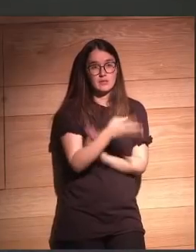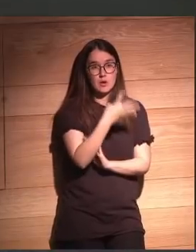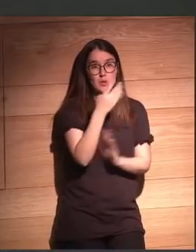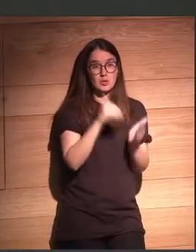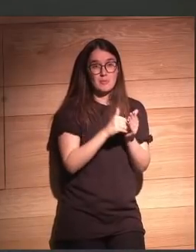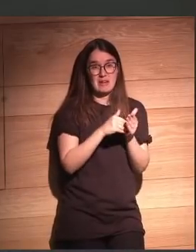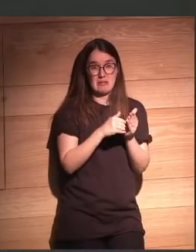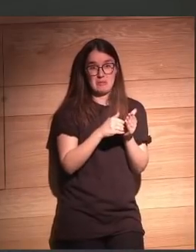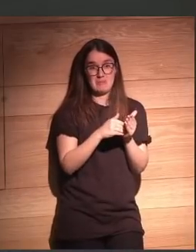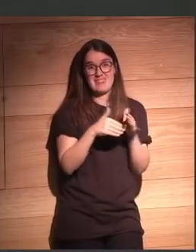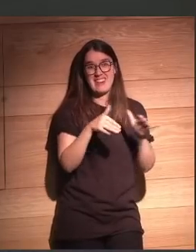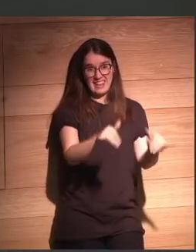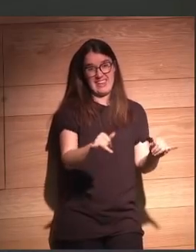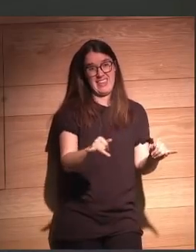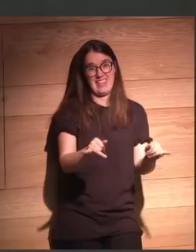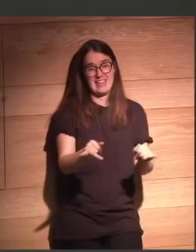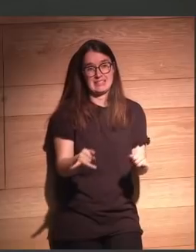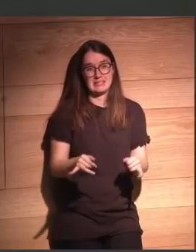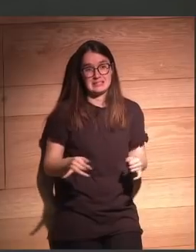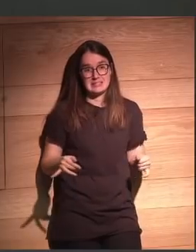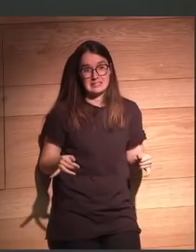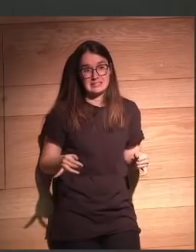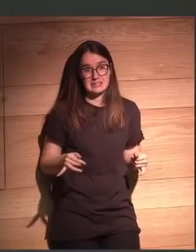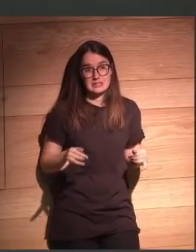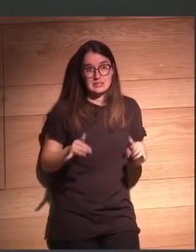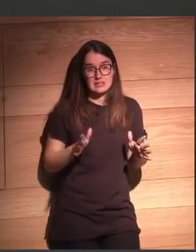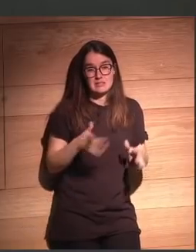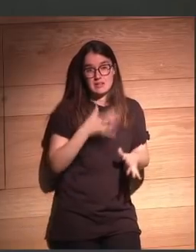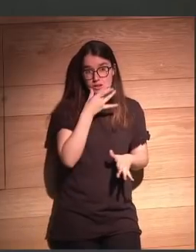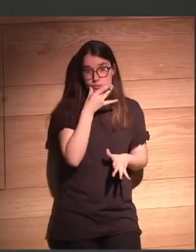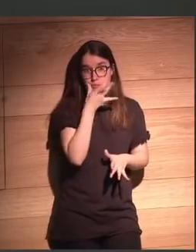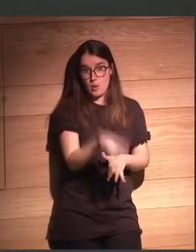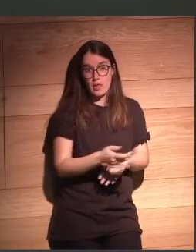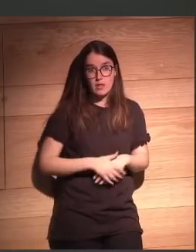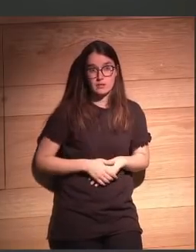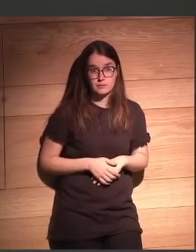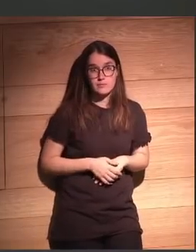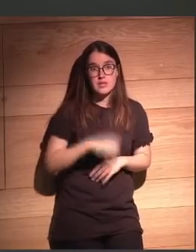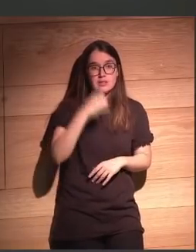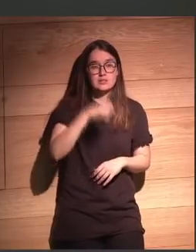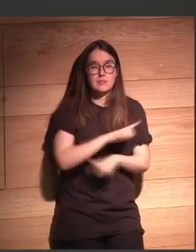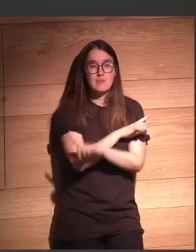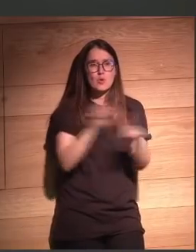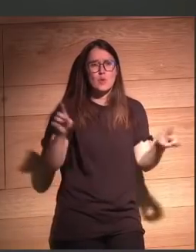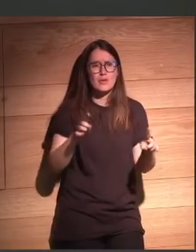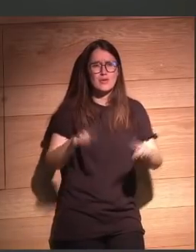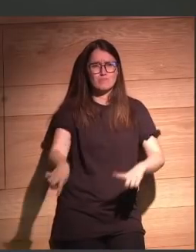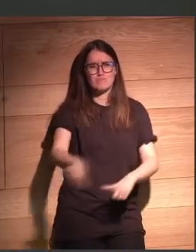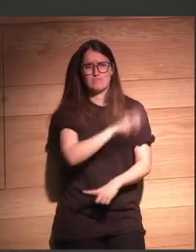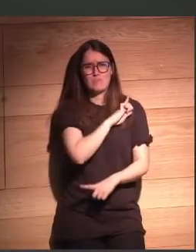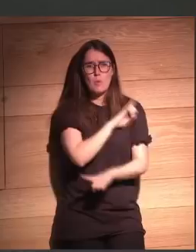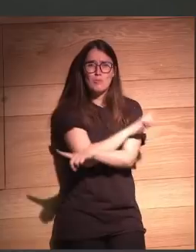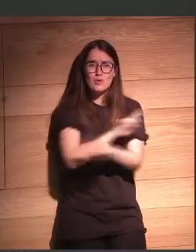4.000, y es una vergüenza. También la prohibición